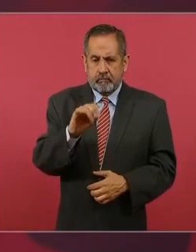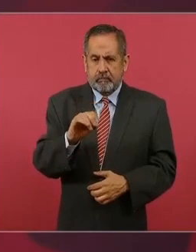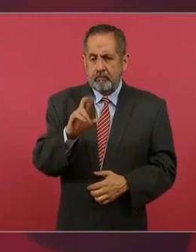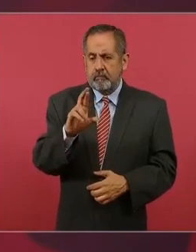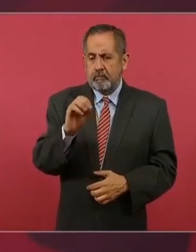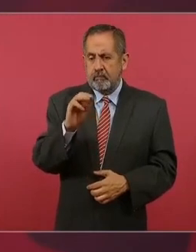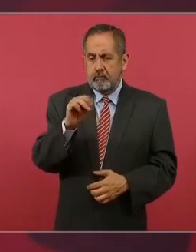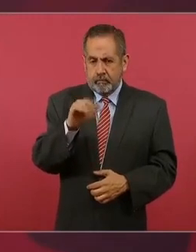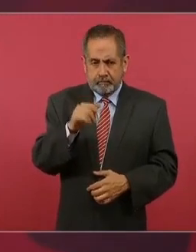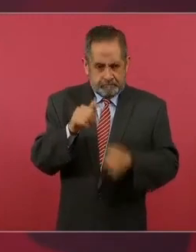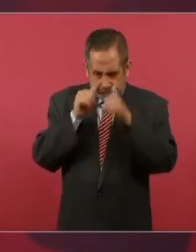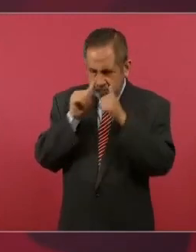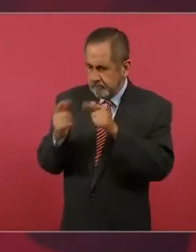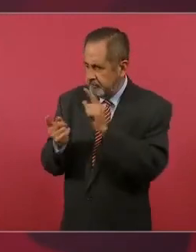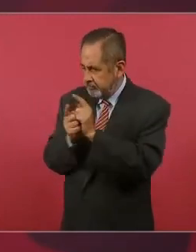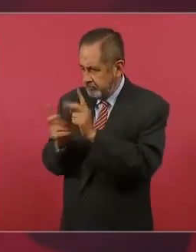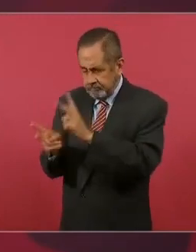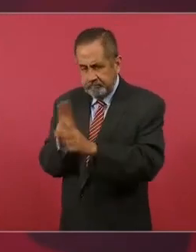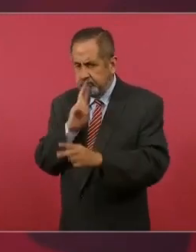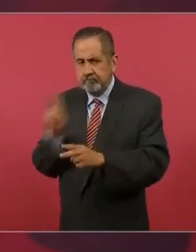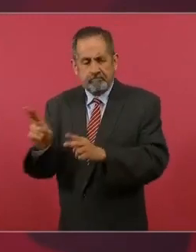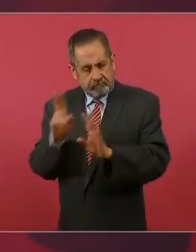que atienda este caso